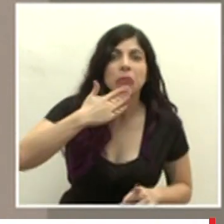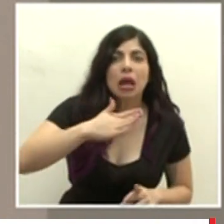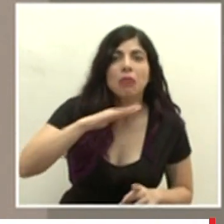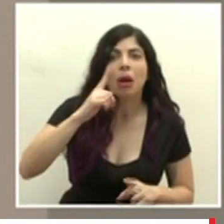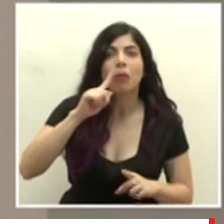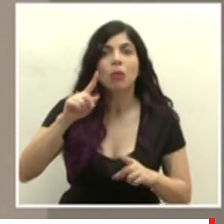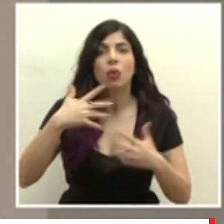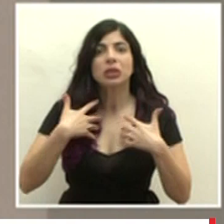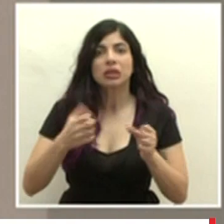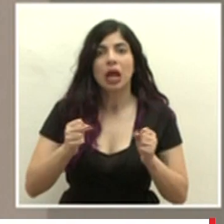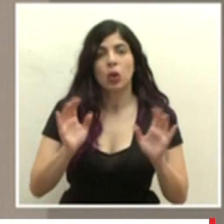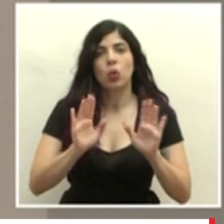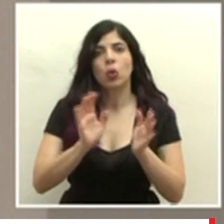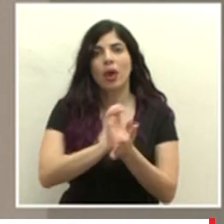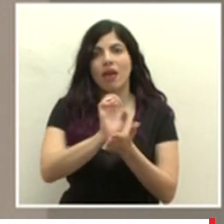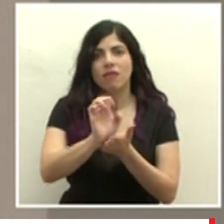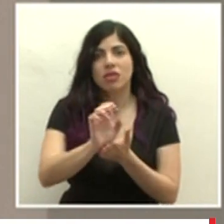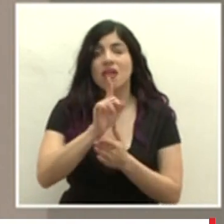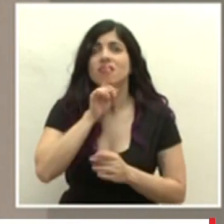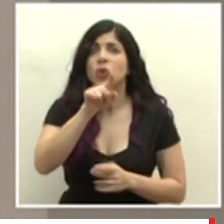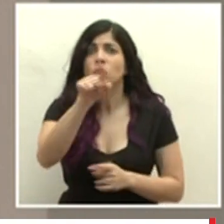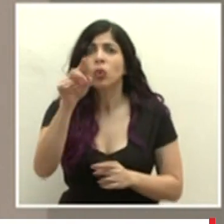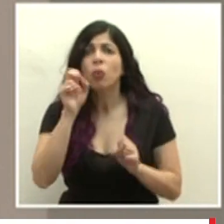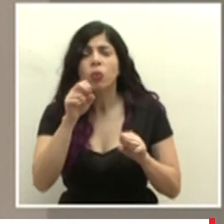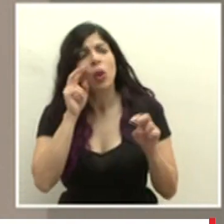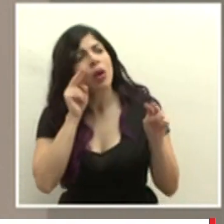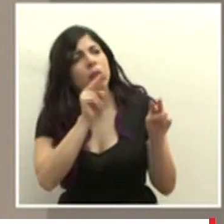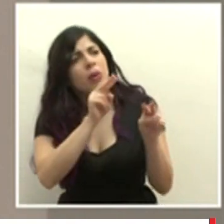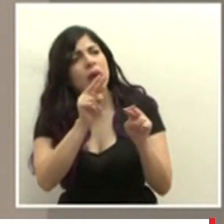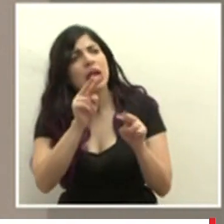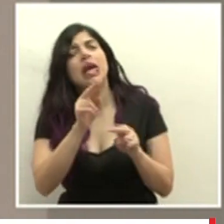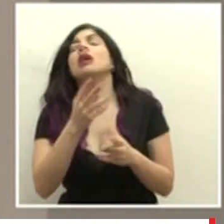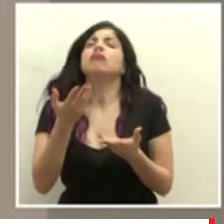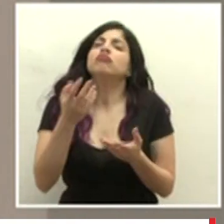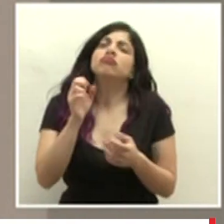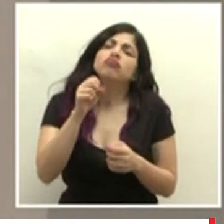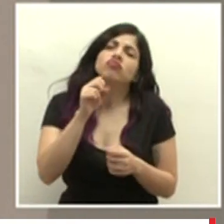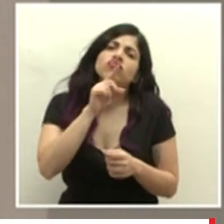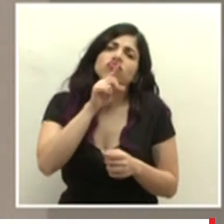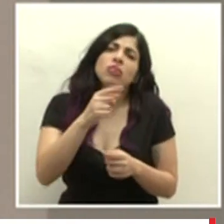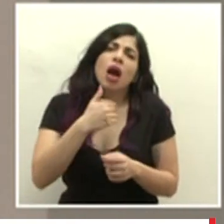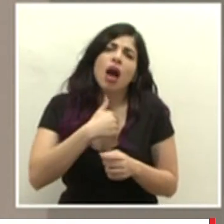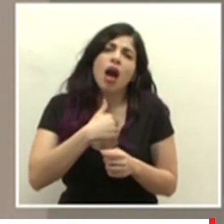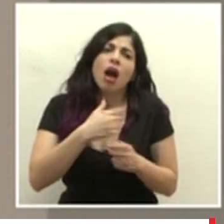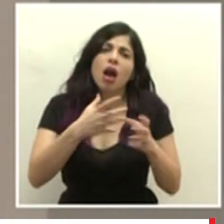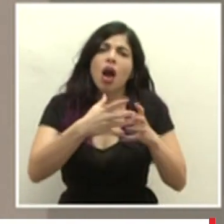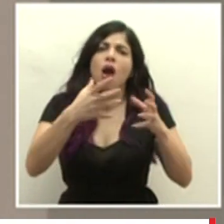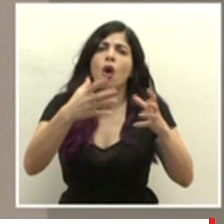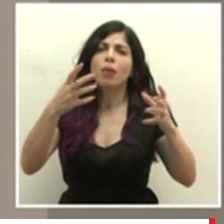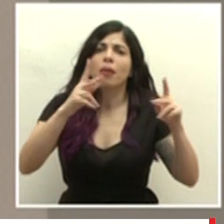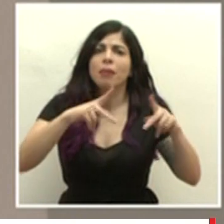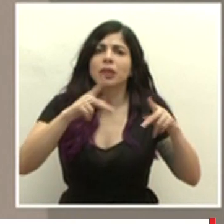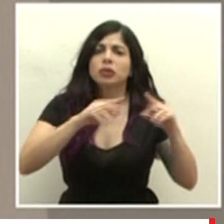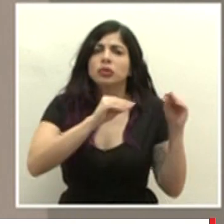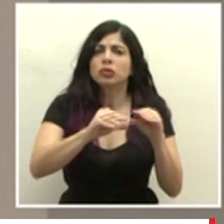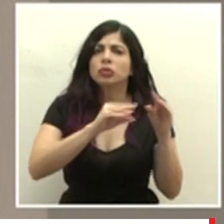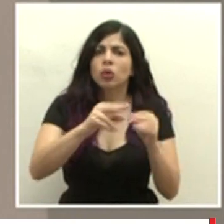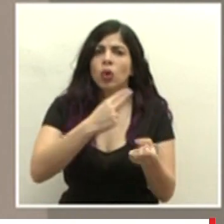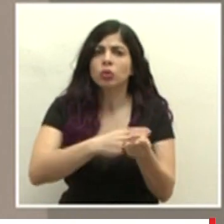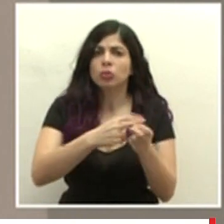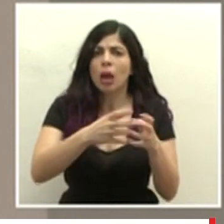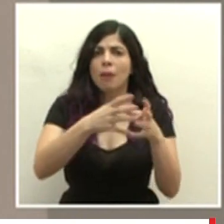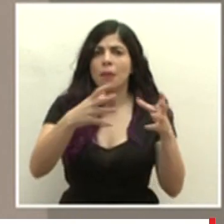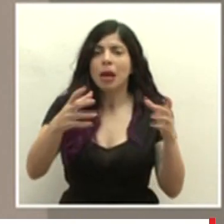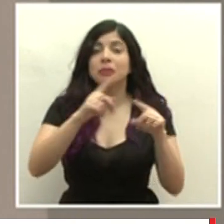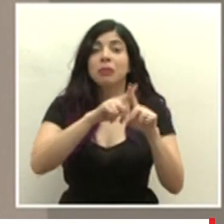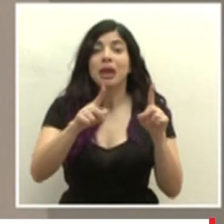tema sanitario. En realidad ustedes ven que, si bien es cierto, hemos tenido también un aumento en hospitalizaciones, en